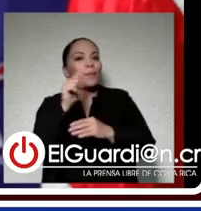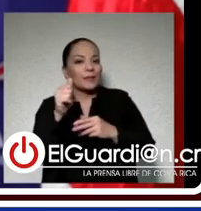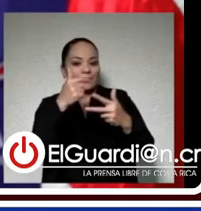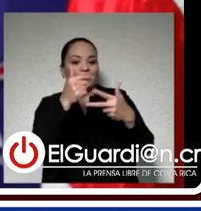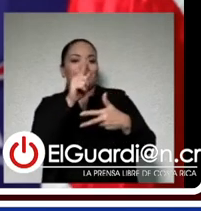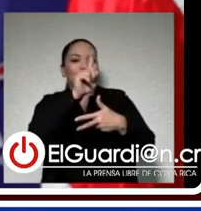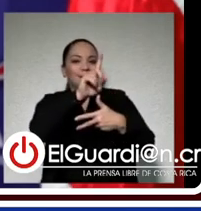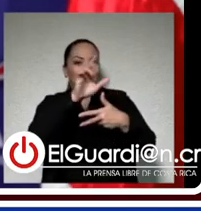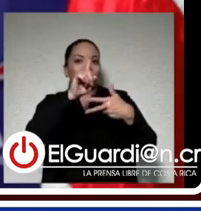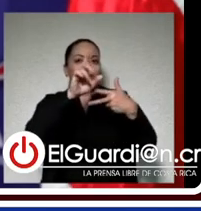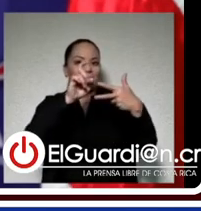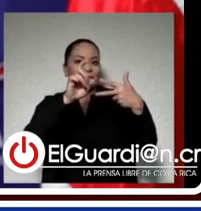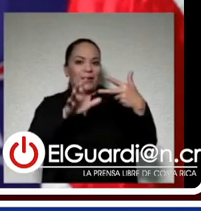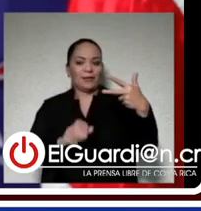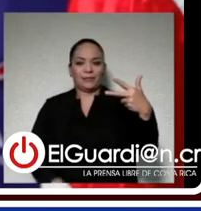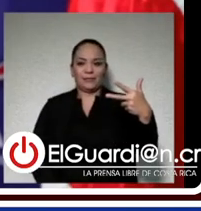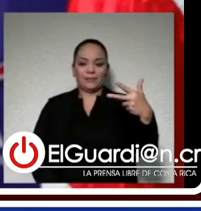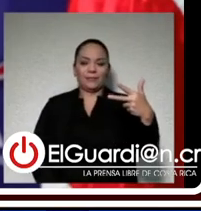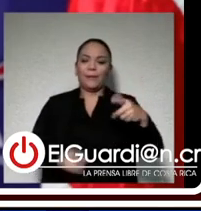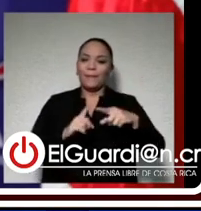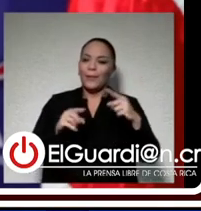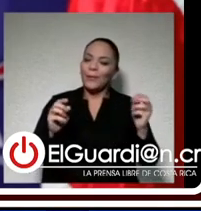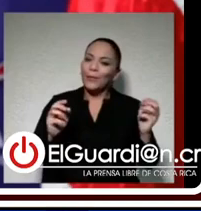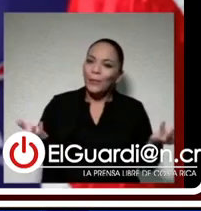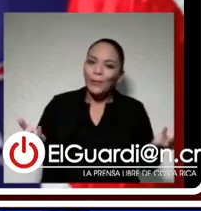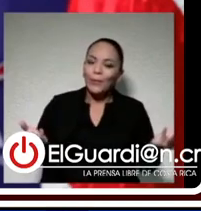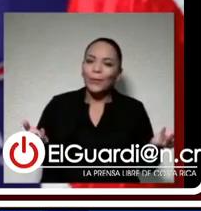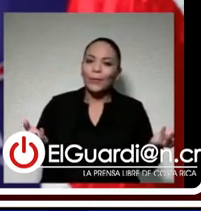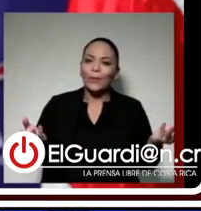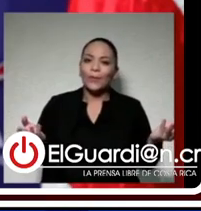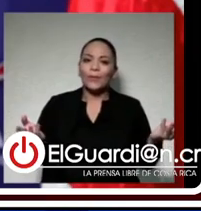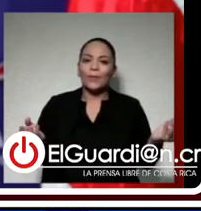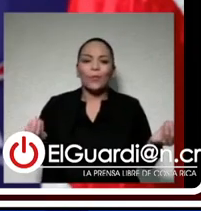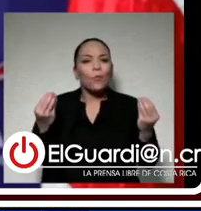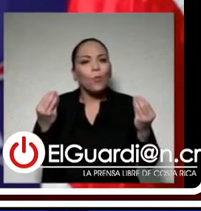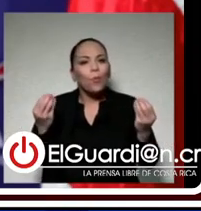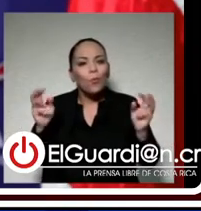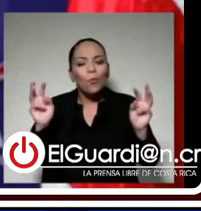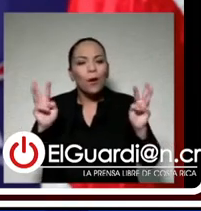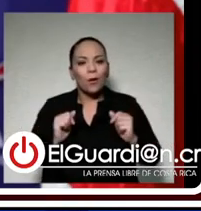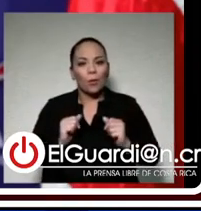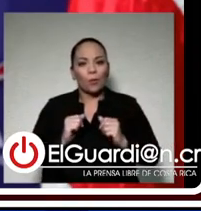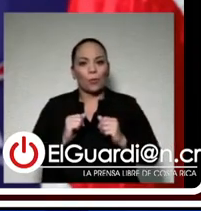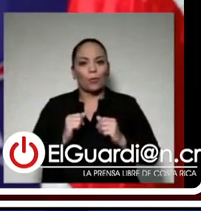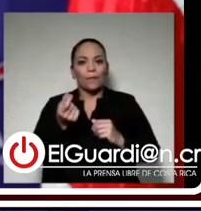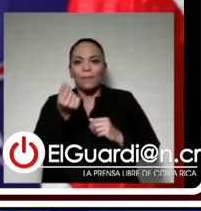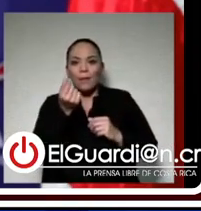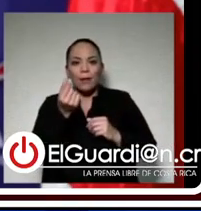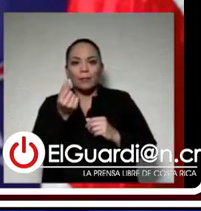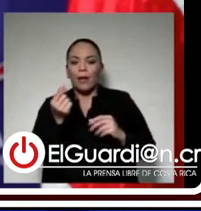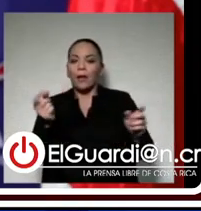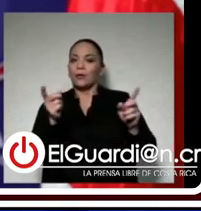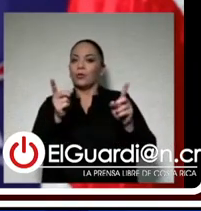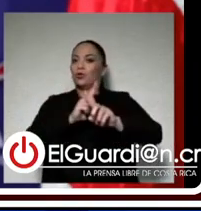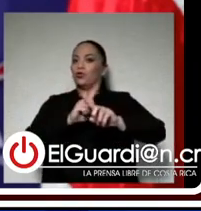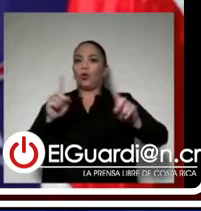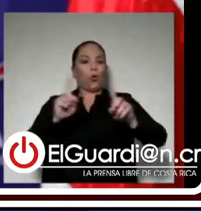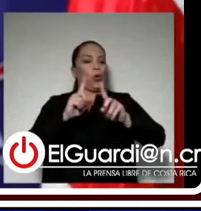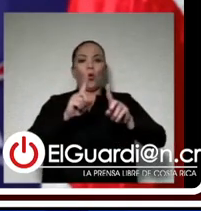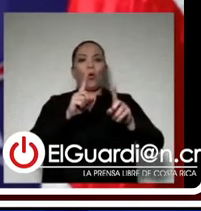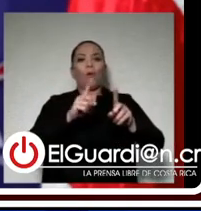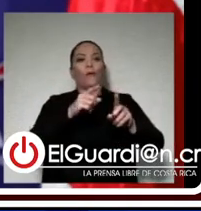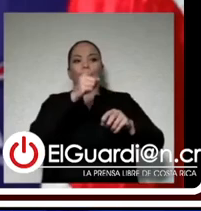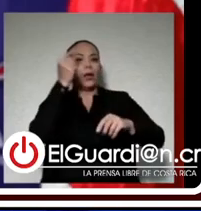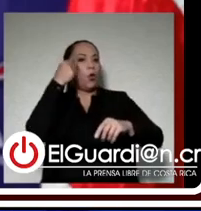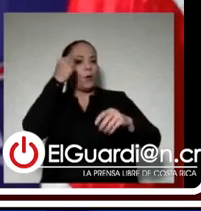¡Wow! Ni un solo colón del erario público, ni de sus impuestos, del salario de ella, que